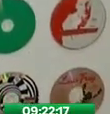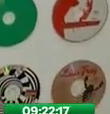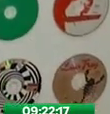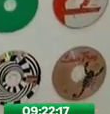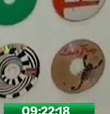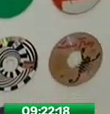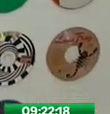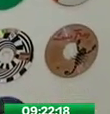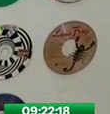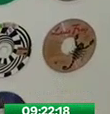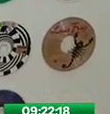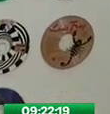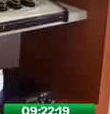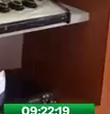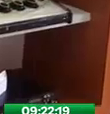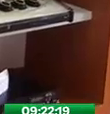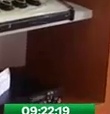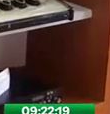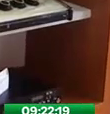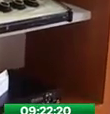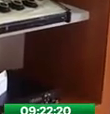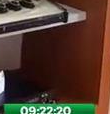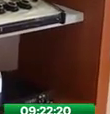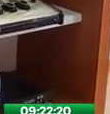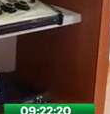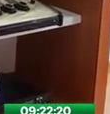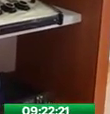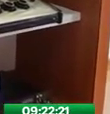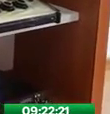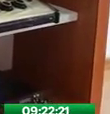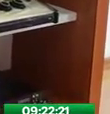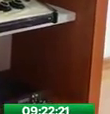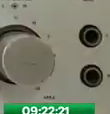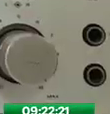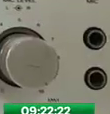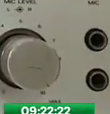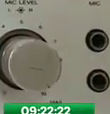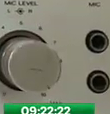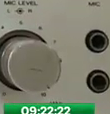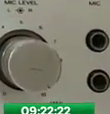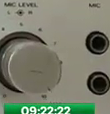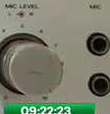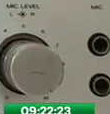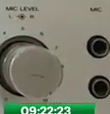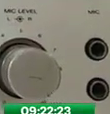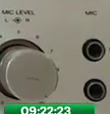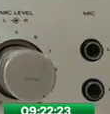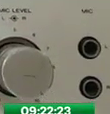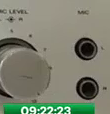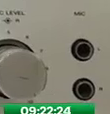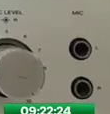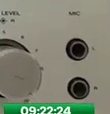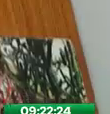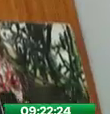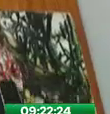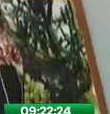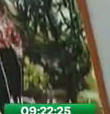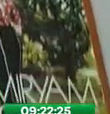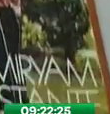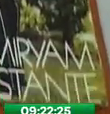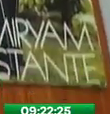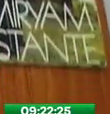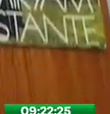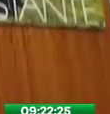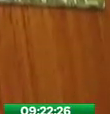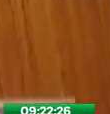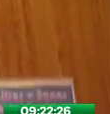indumentarias del padre julián lorente y muchas cosas más bueno el museo nace yo creo que desde los inicios de la radio